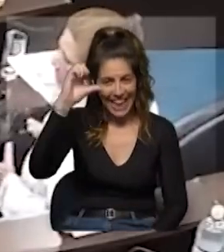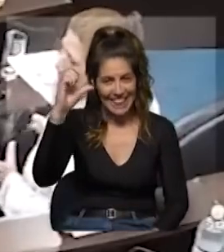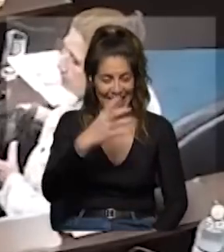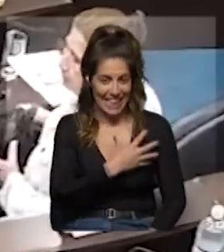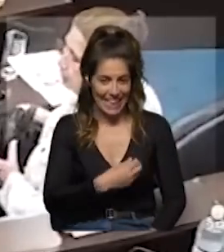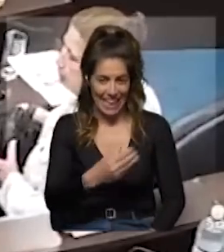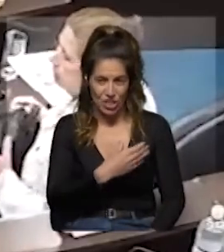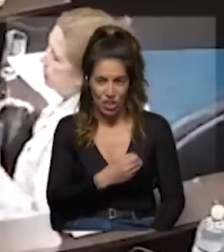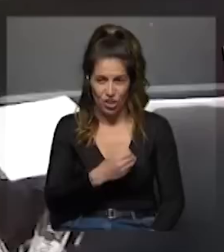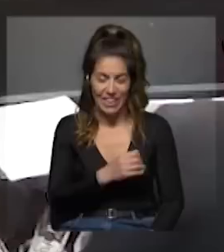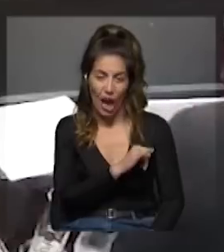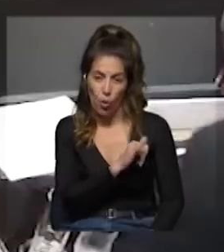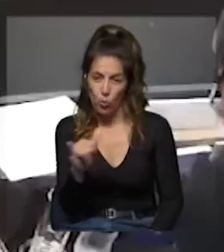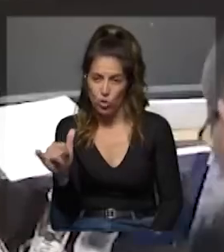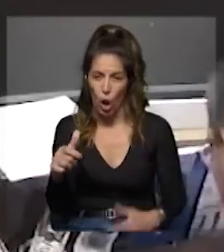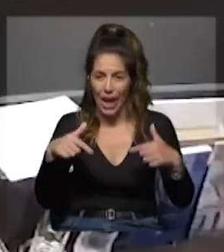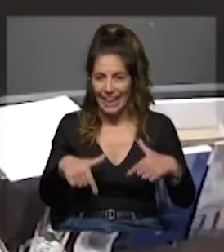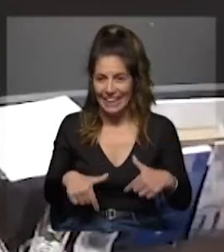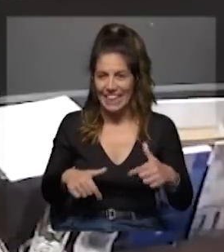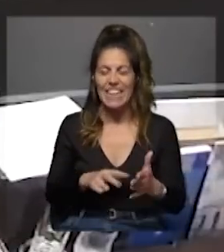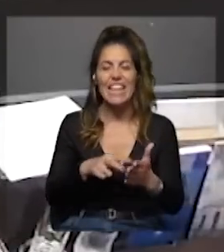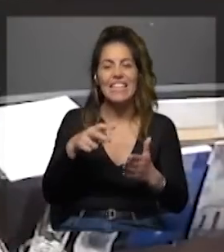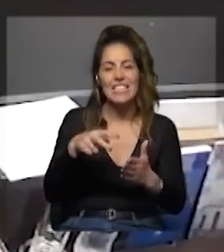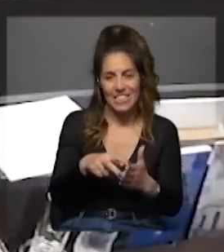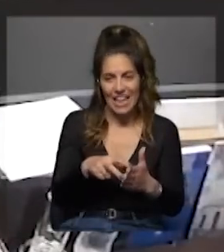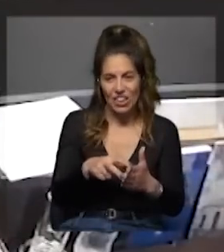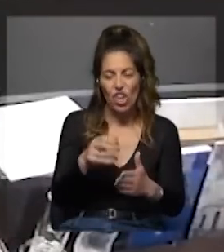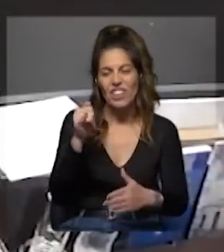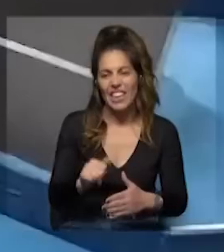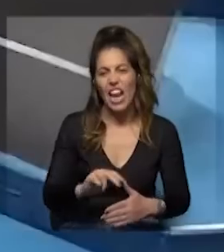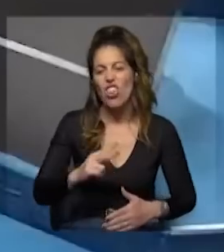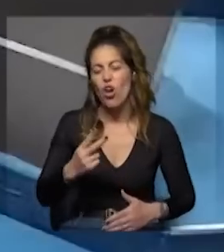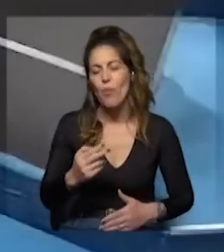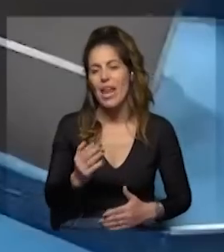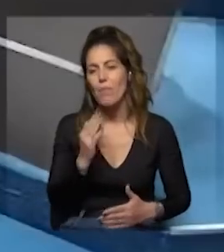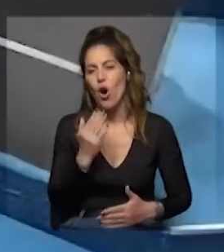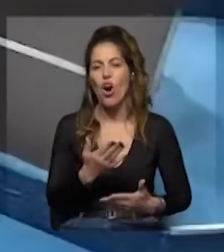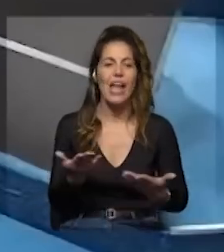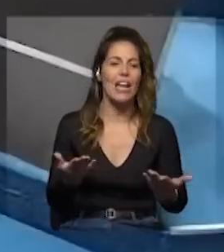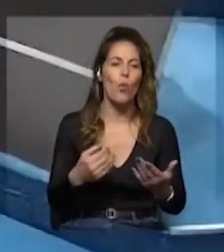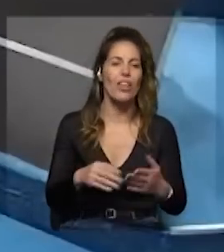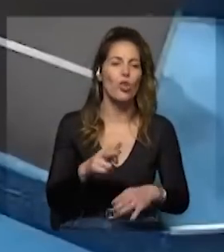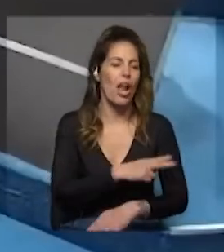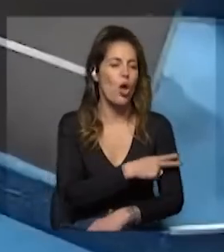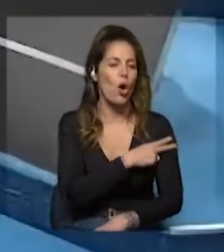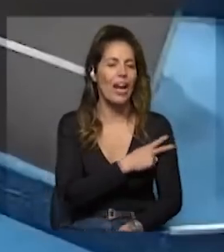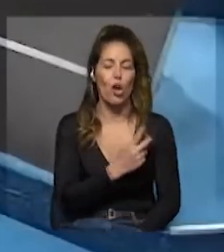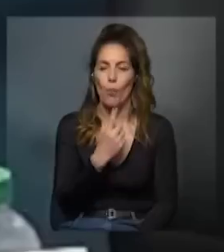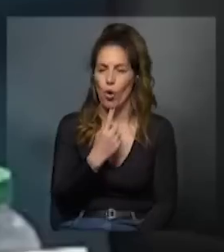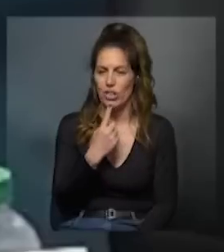Lucas trindade acusó al intendente de salto Andrés Lima de tener doble moral en cuanto a los cargos